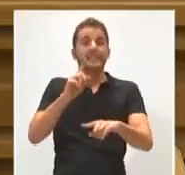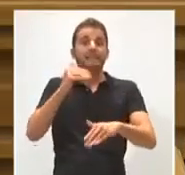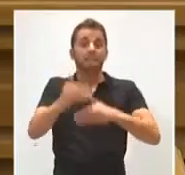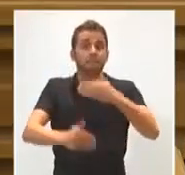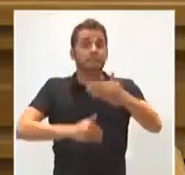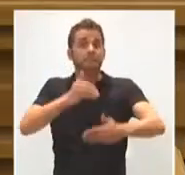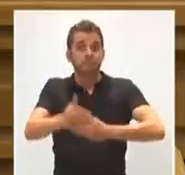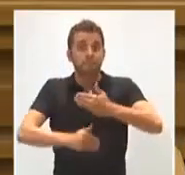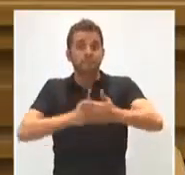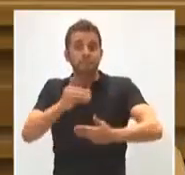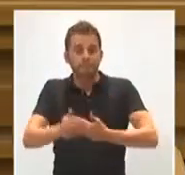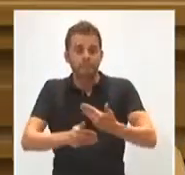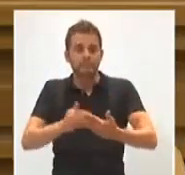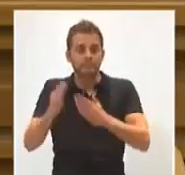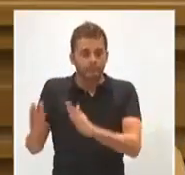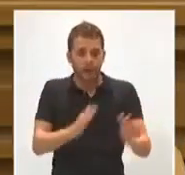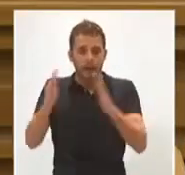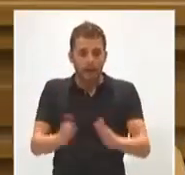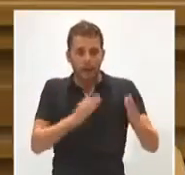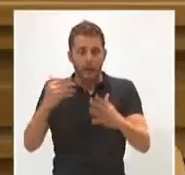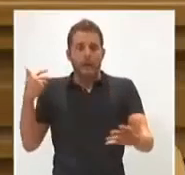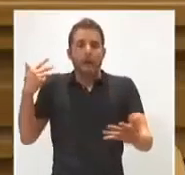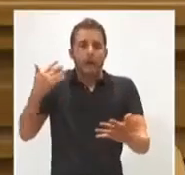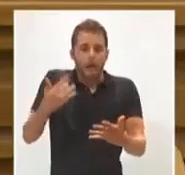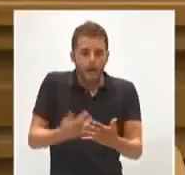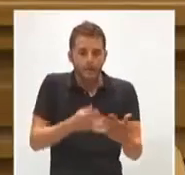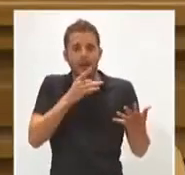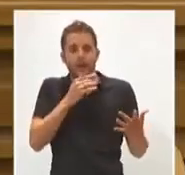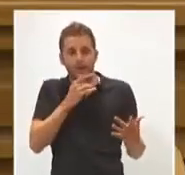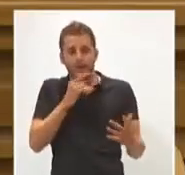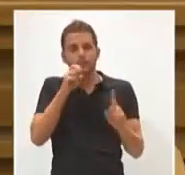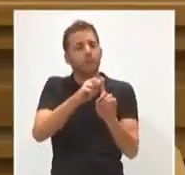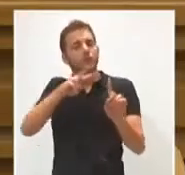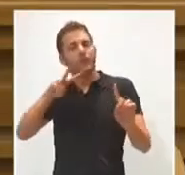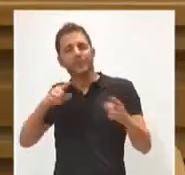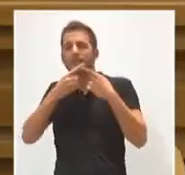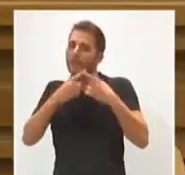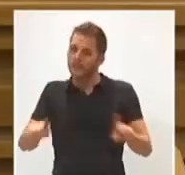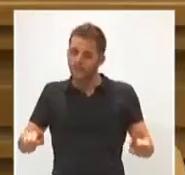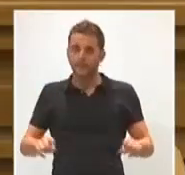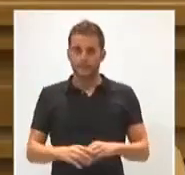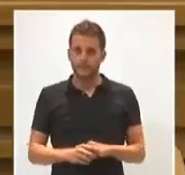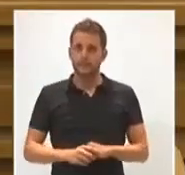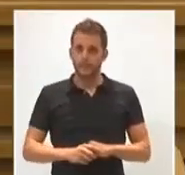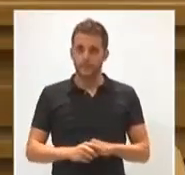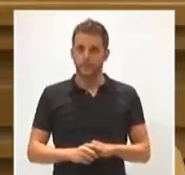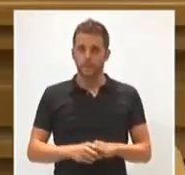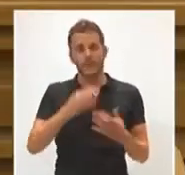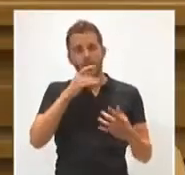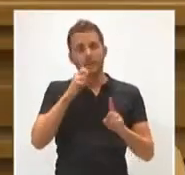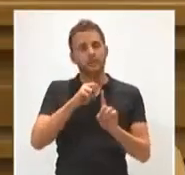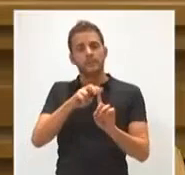permite una visión algo más sosegada menos apocalíptica y sobre todo menos miserable nos permite una